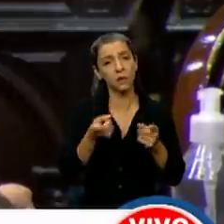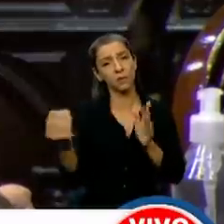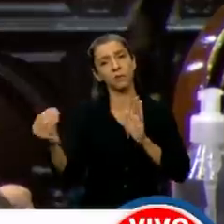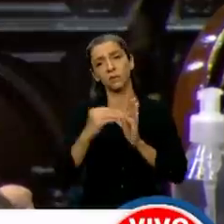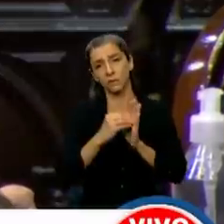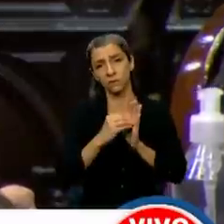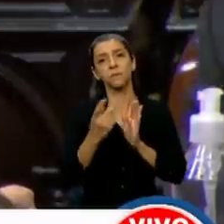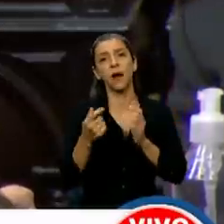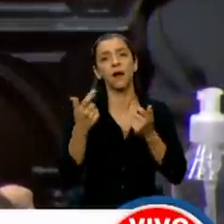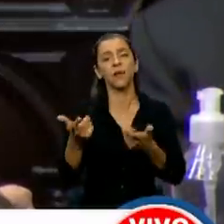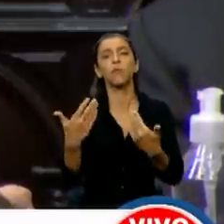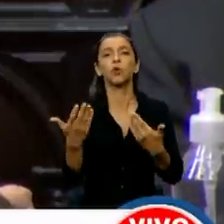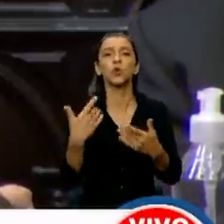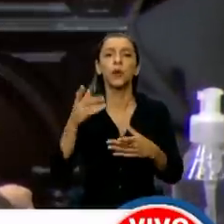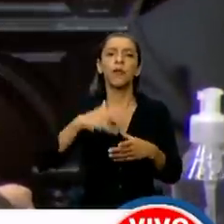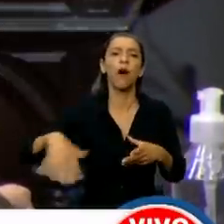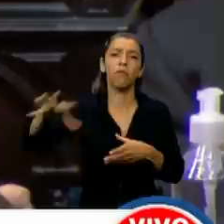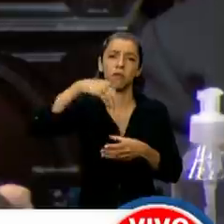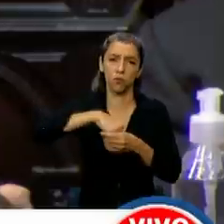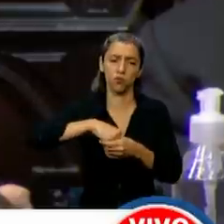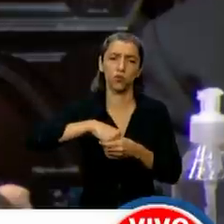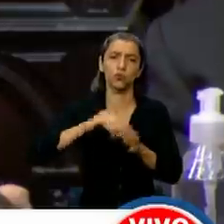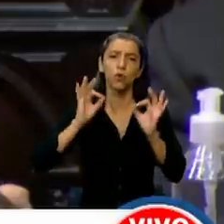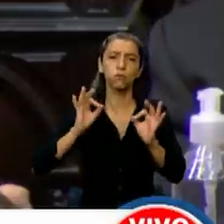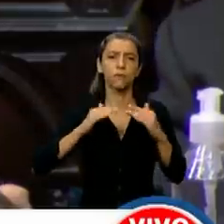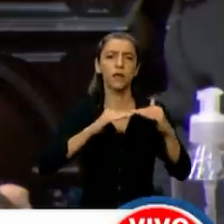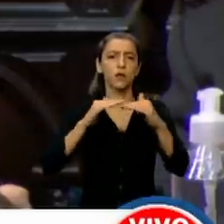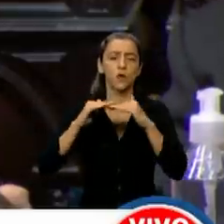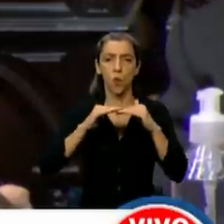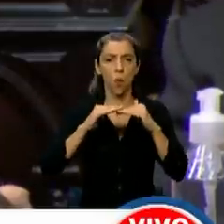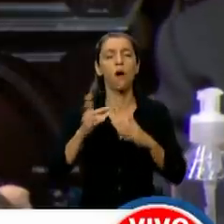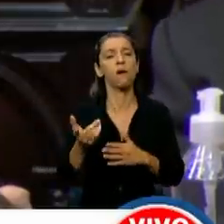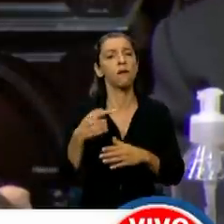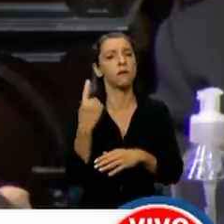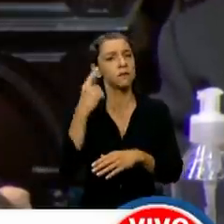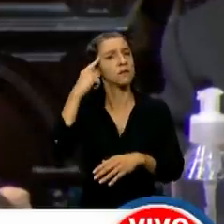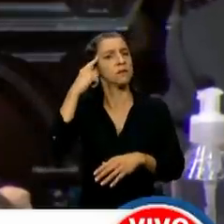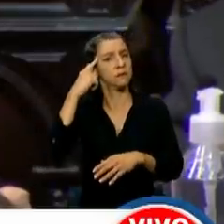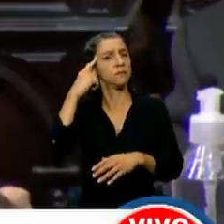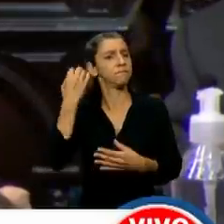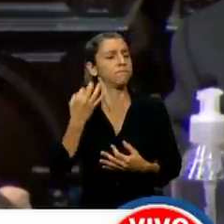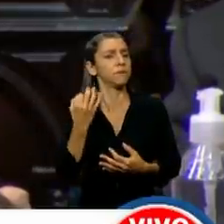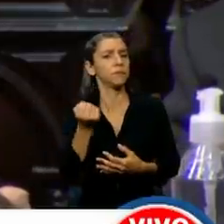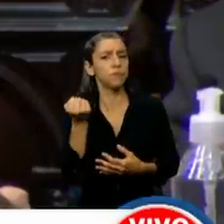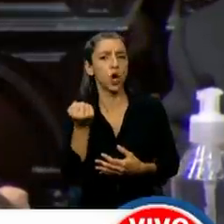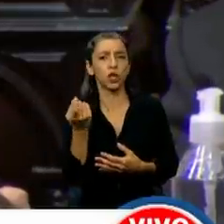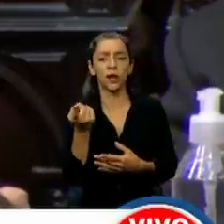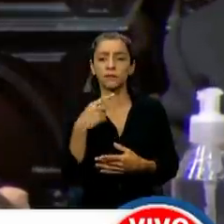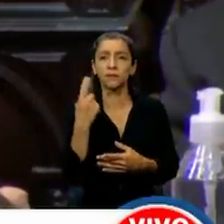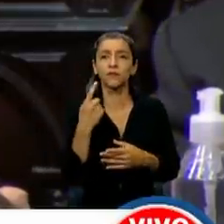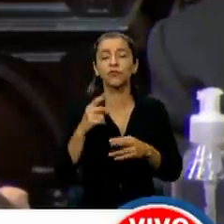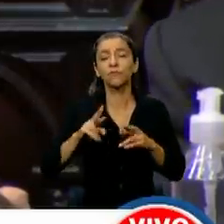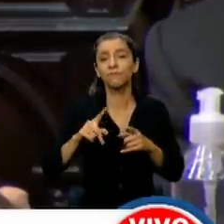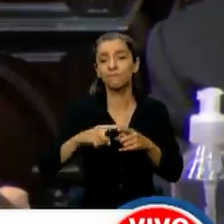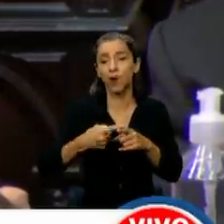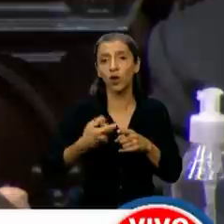posibilitar una inserción igualitaria del trabajo y cepos y se considera eso cuando nos referimos a las políticas que